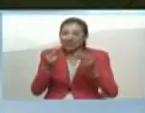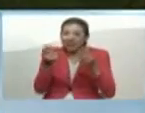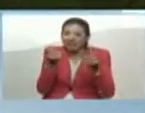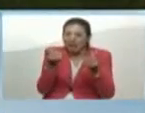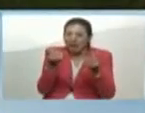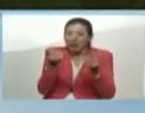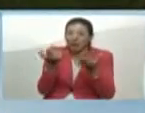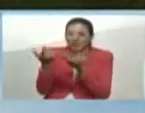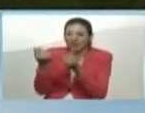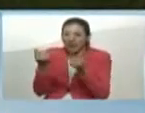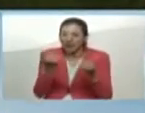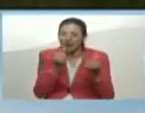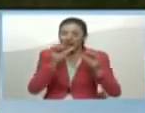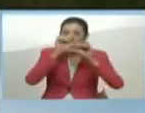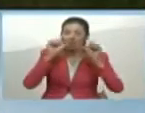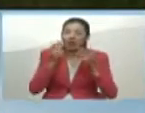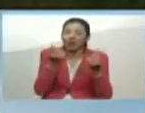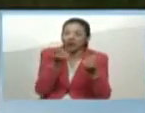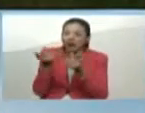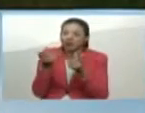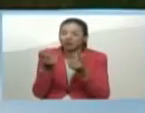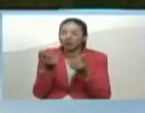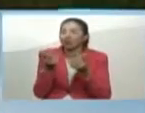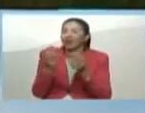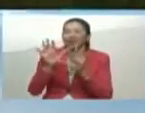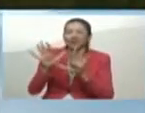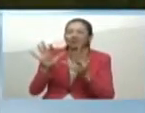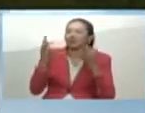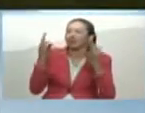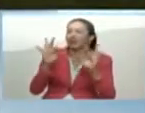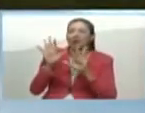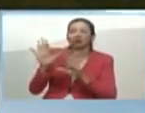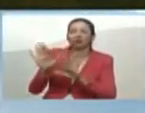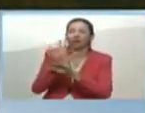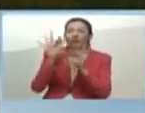metabolismo y su naturaleza